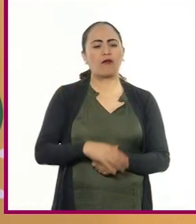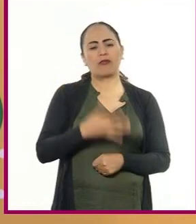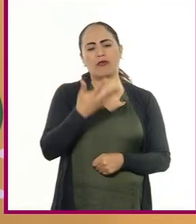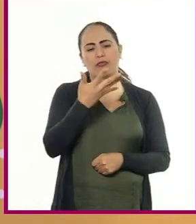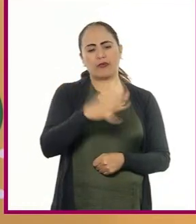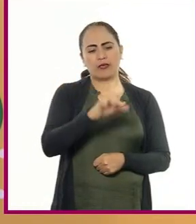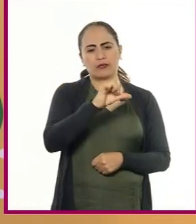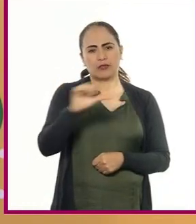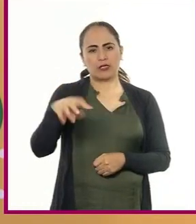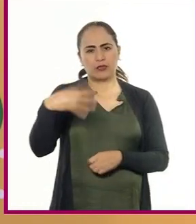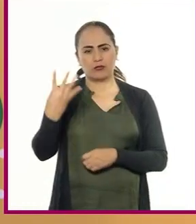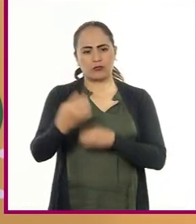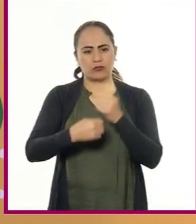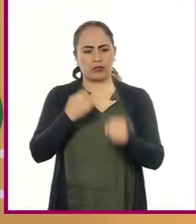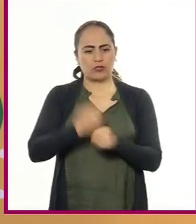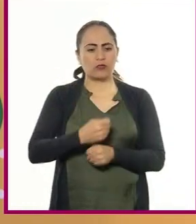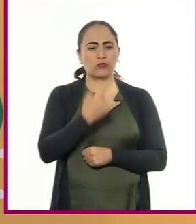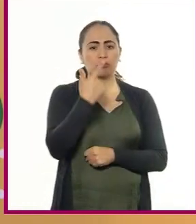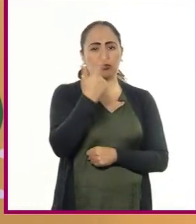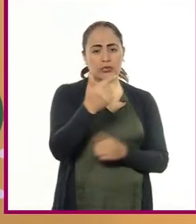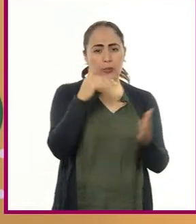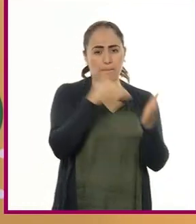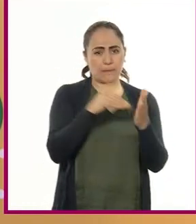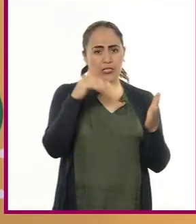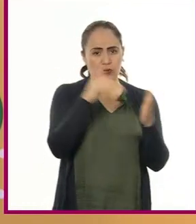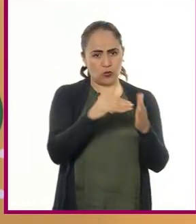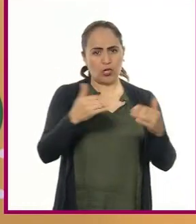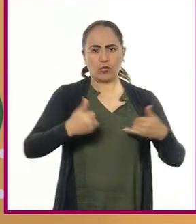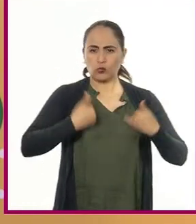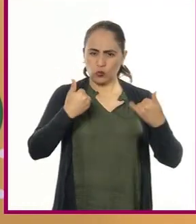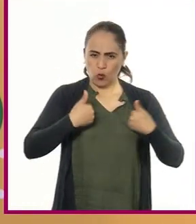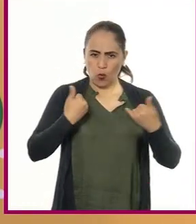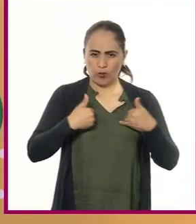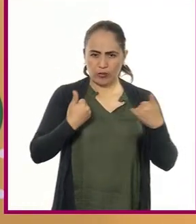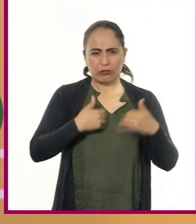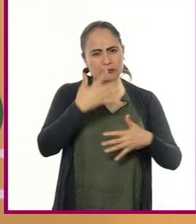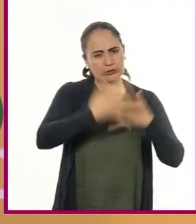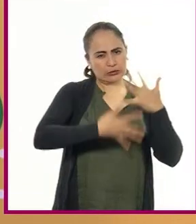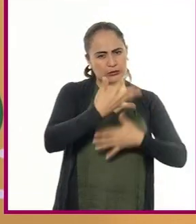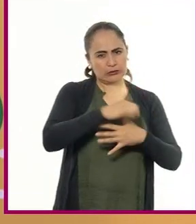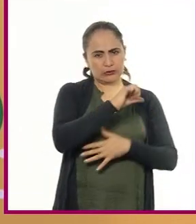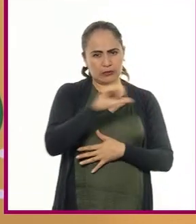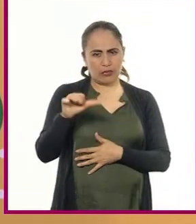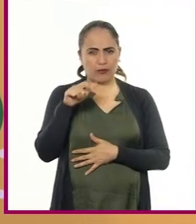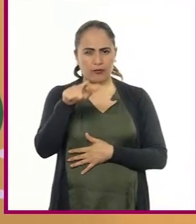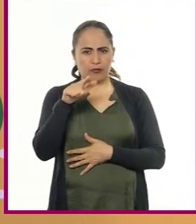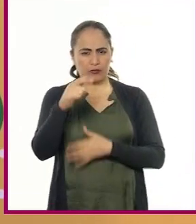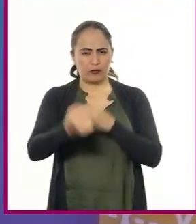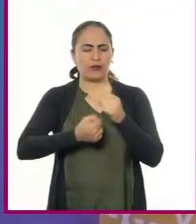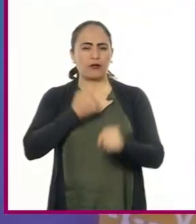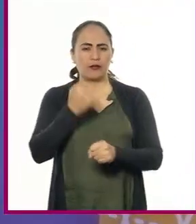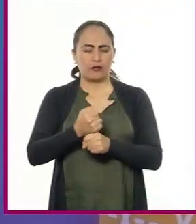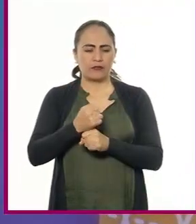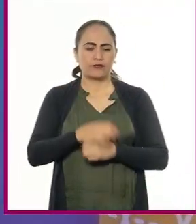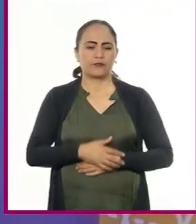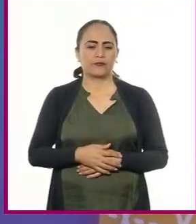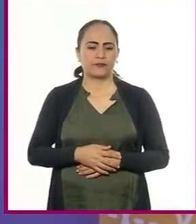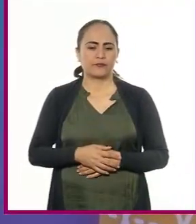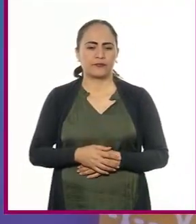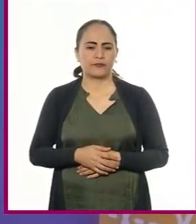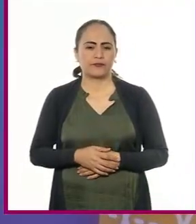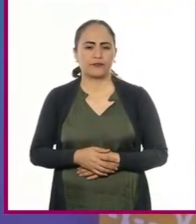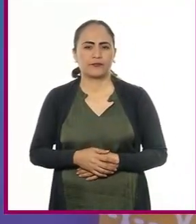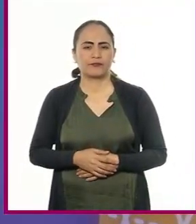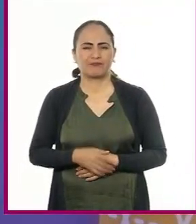años. Y 7 millones son adolescentes entre 15 y 17 años. De acuerdo